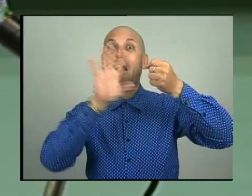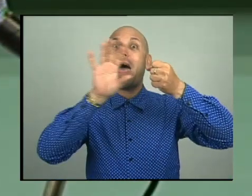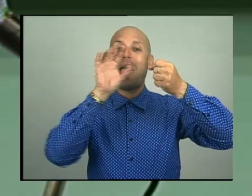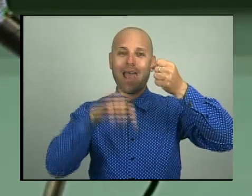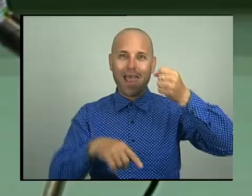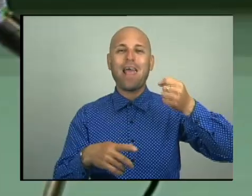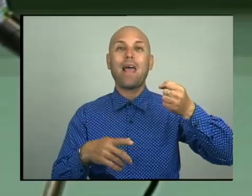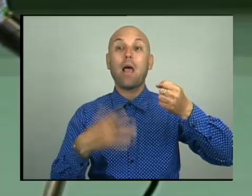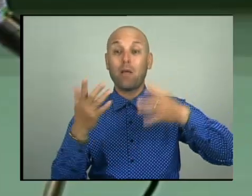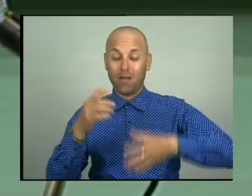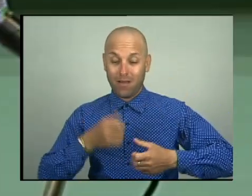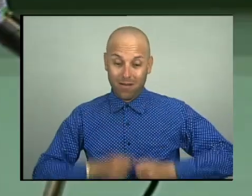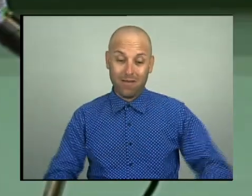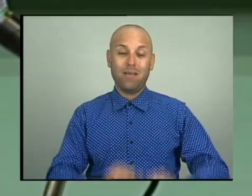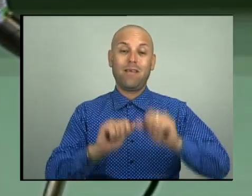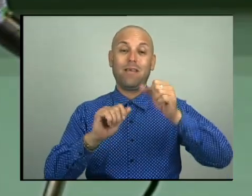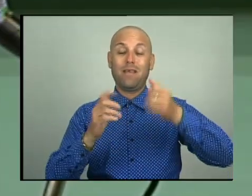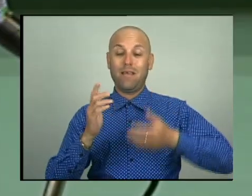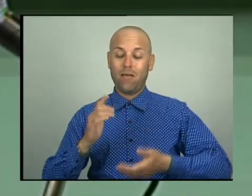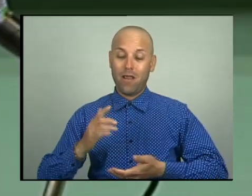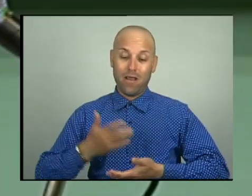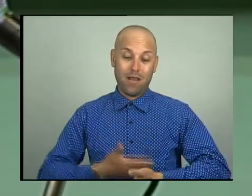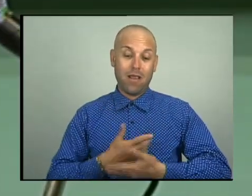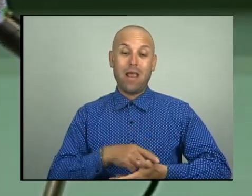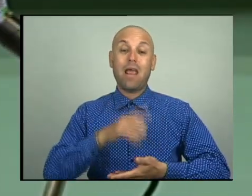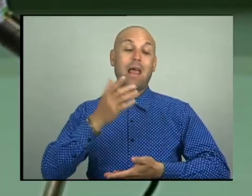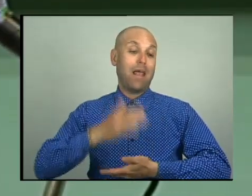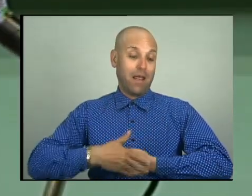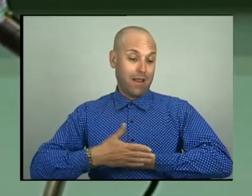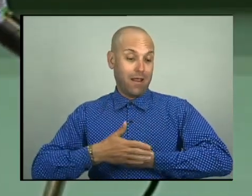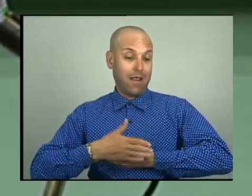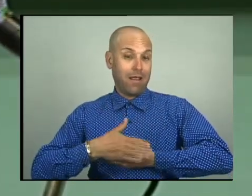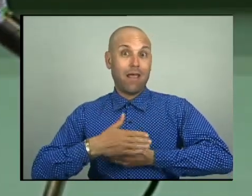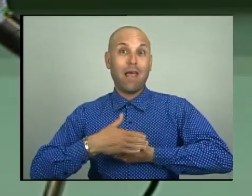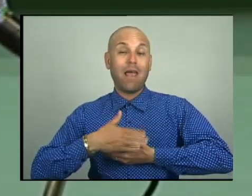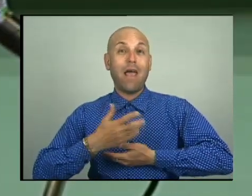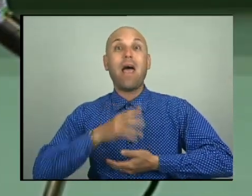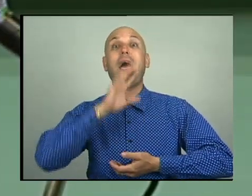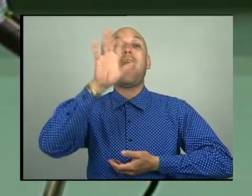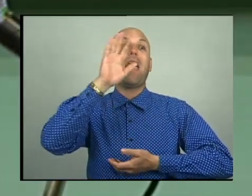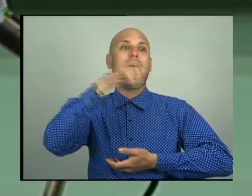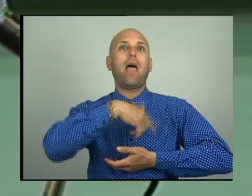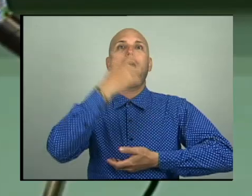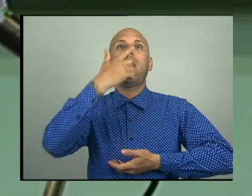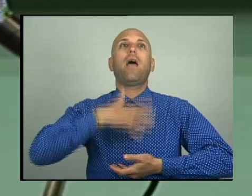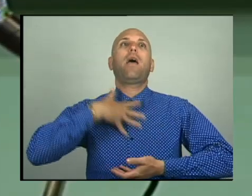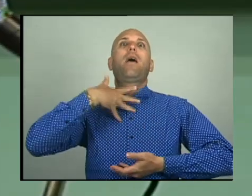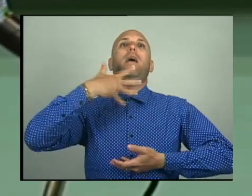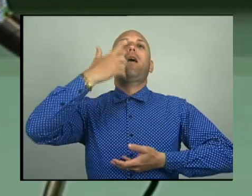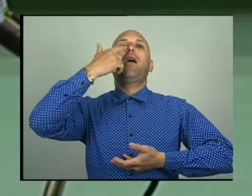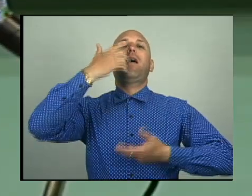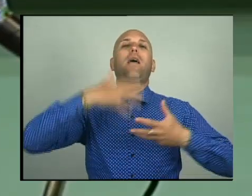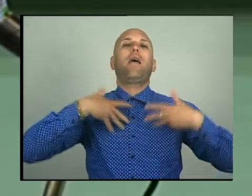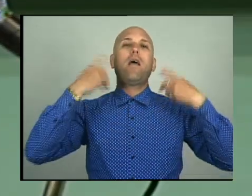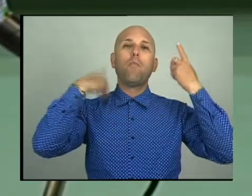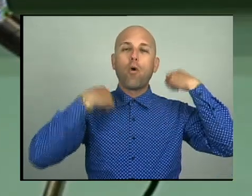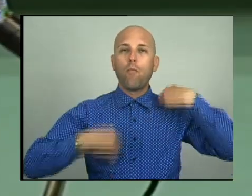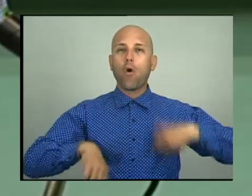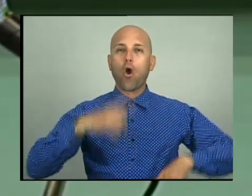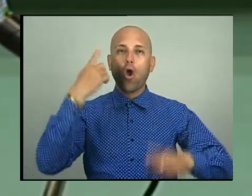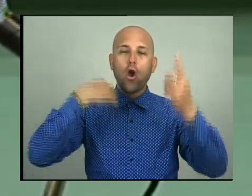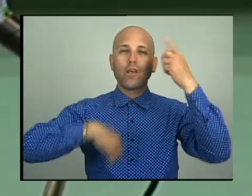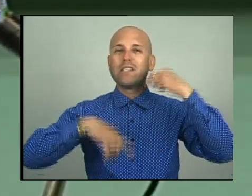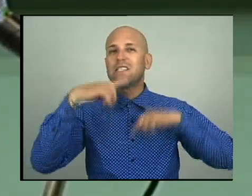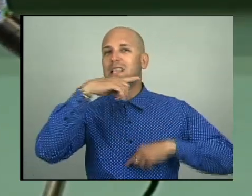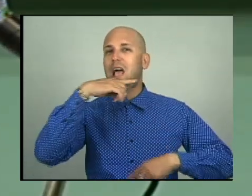falo, la estenosis pulmonar es una obstrucción al flujo de salida del ventrículo derecho, que es la arteria pulmonar, que es la sangre que va